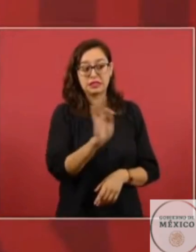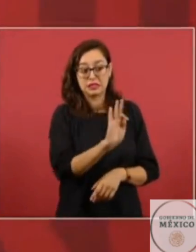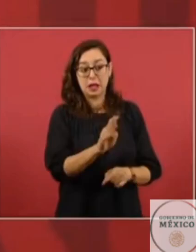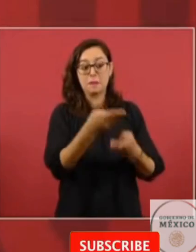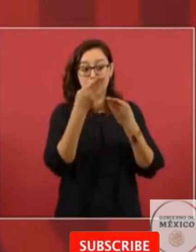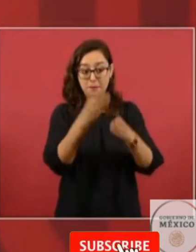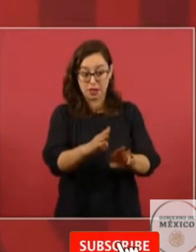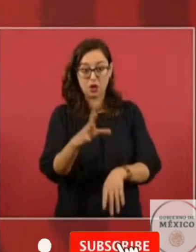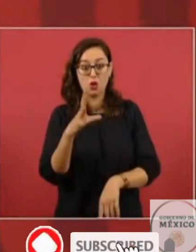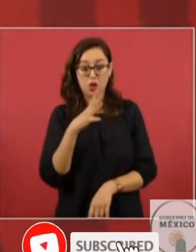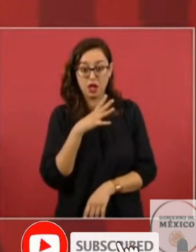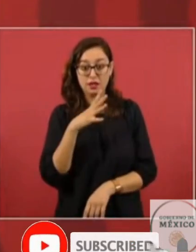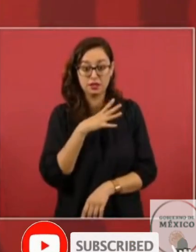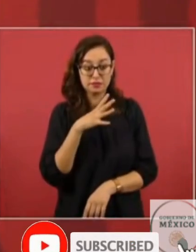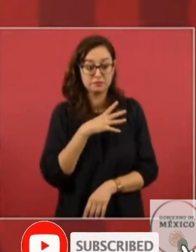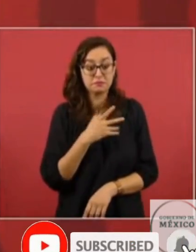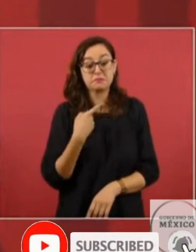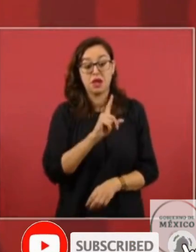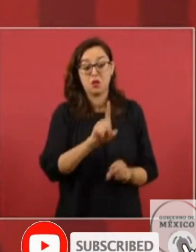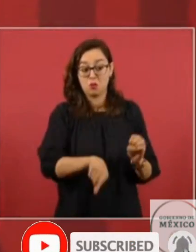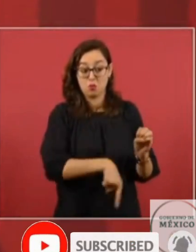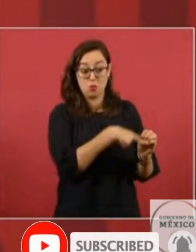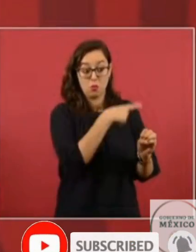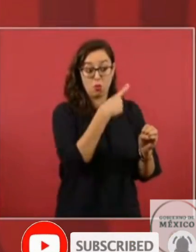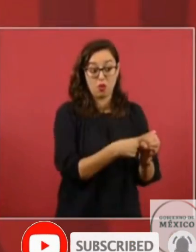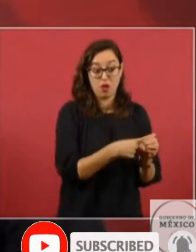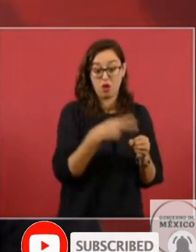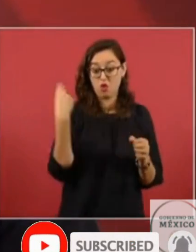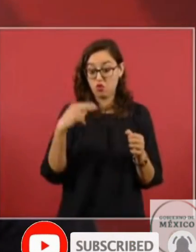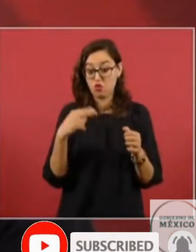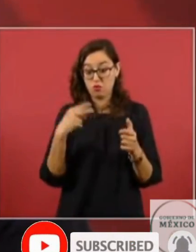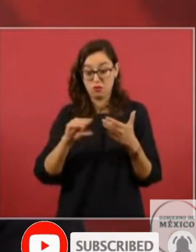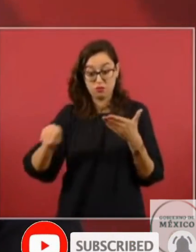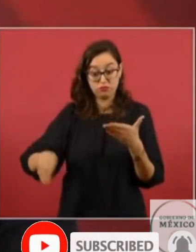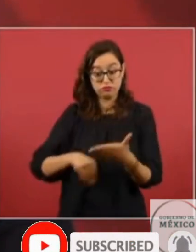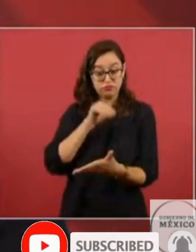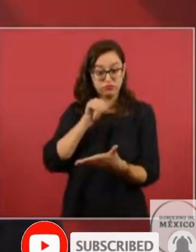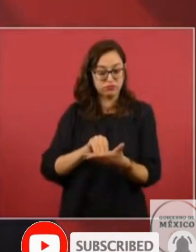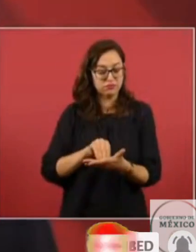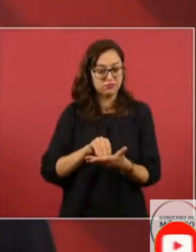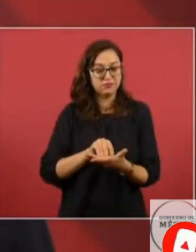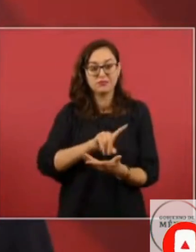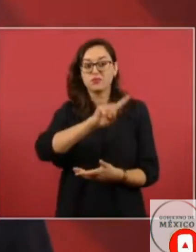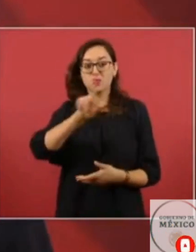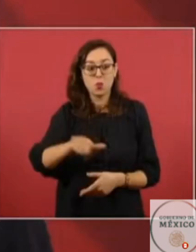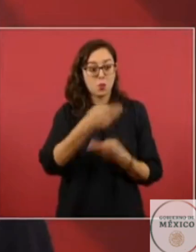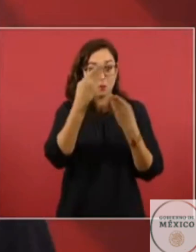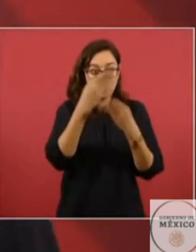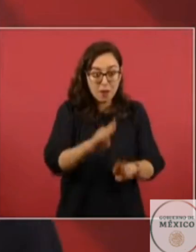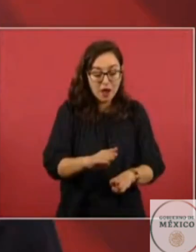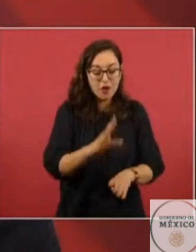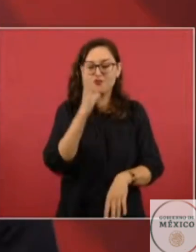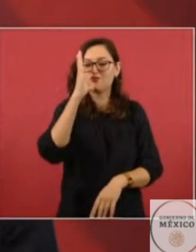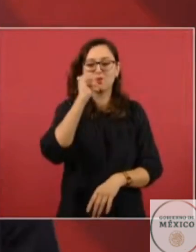y convenciones internacionales firmadas por el Estado mexicano. Y un compromiso